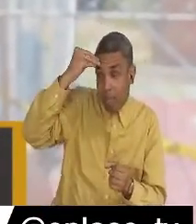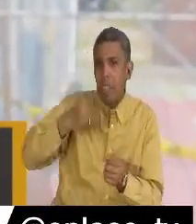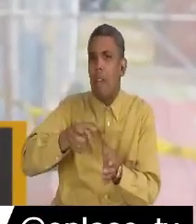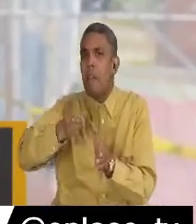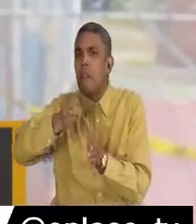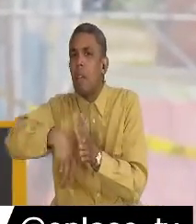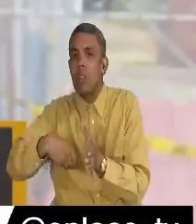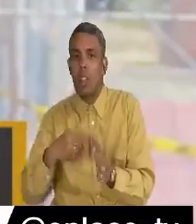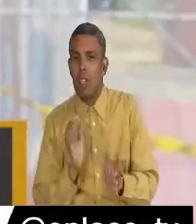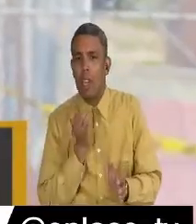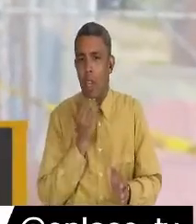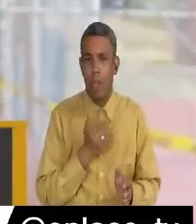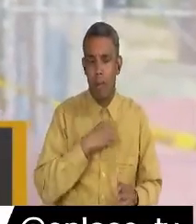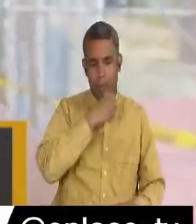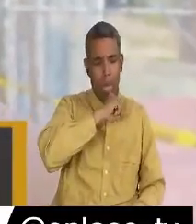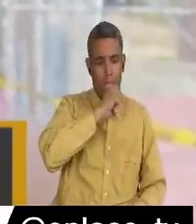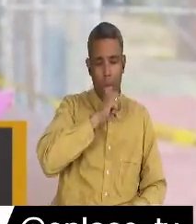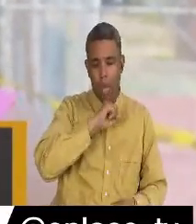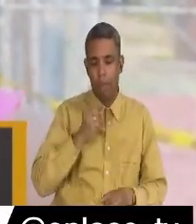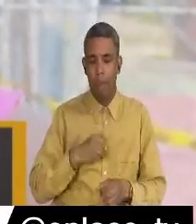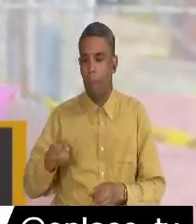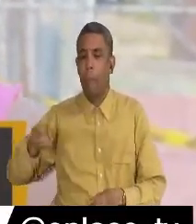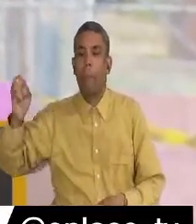suelo porque podemos contaminar el mundo.